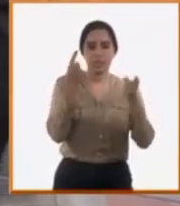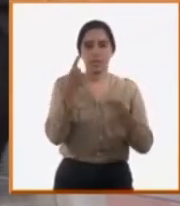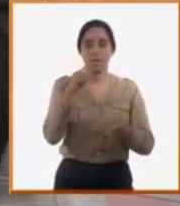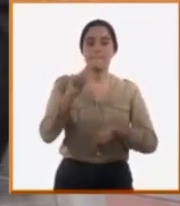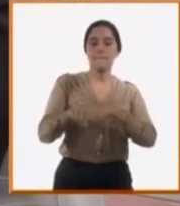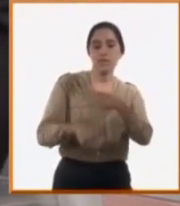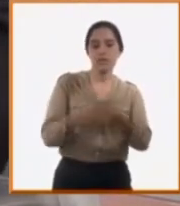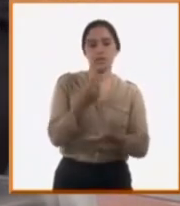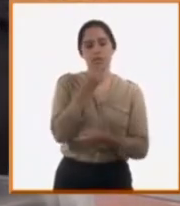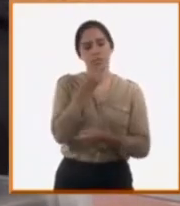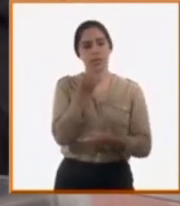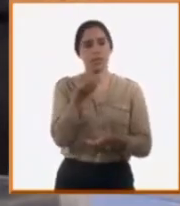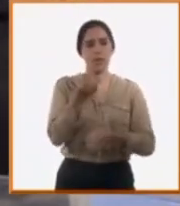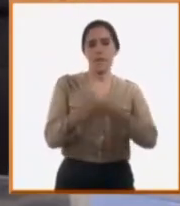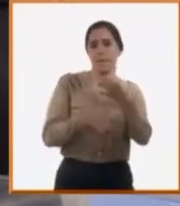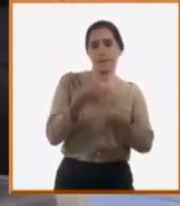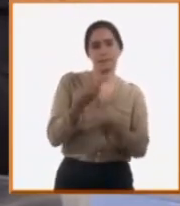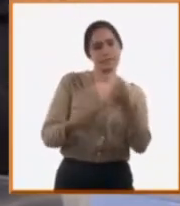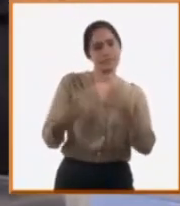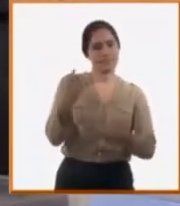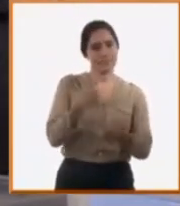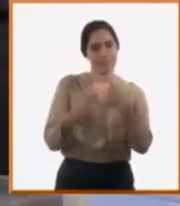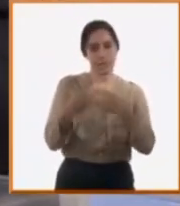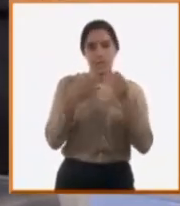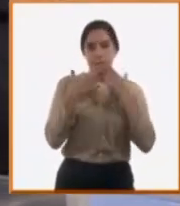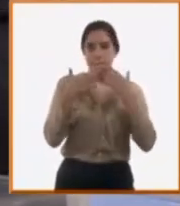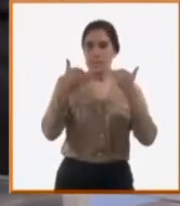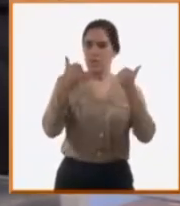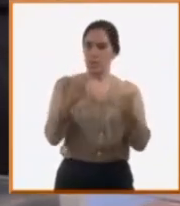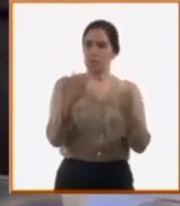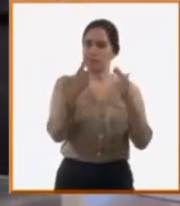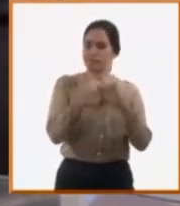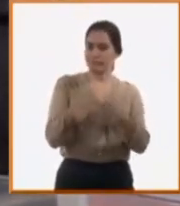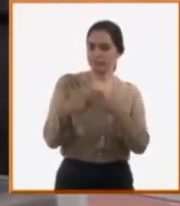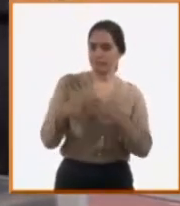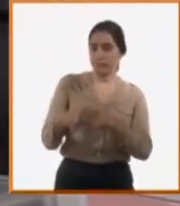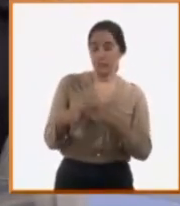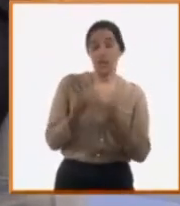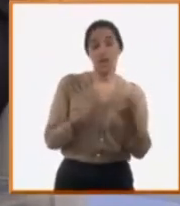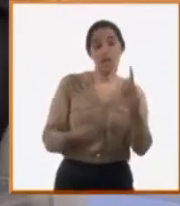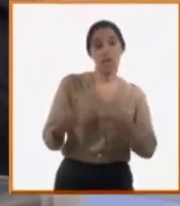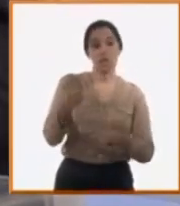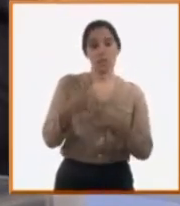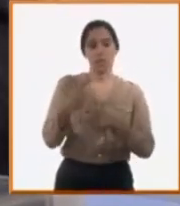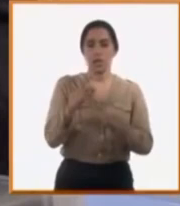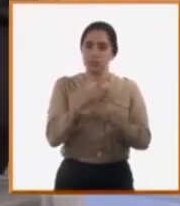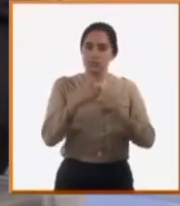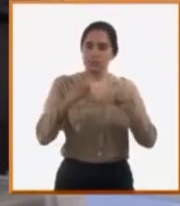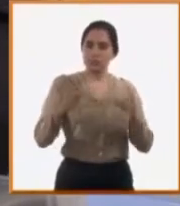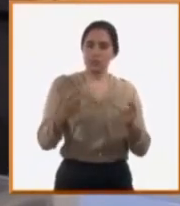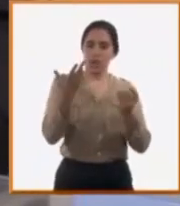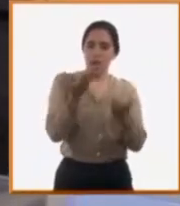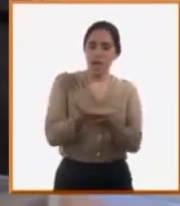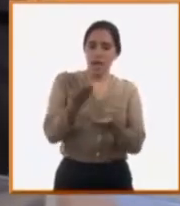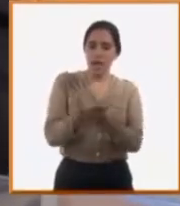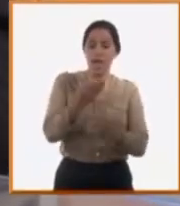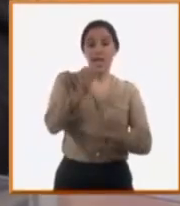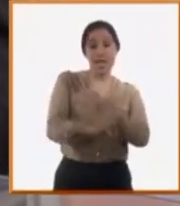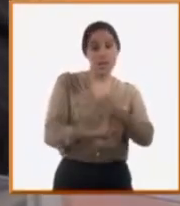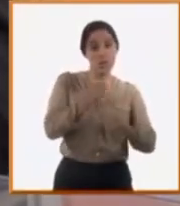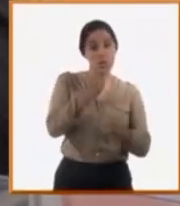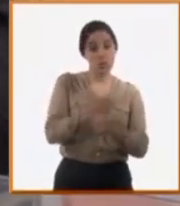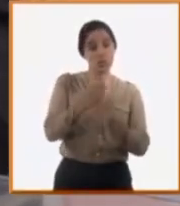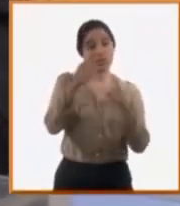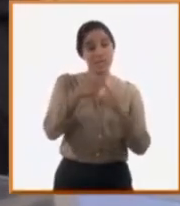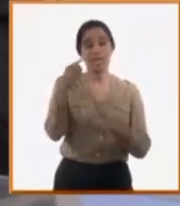comentar algunos detalles algunas mejoras incluso mejores ofertas más amplias más con el uso de las tecnologías en el posgrado en la